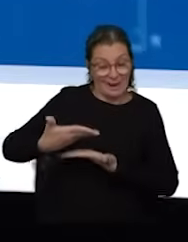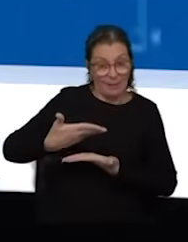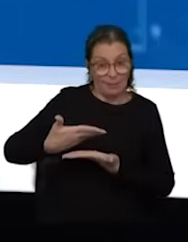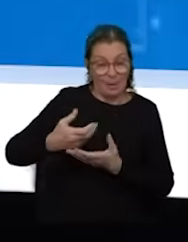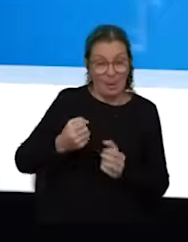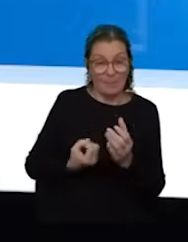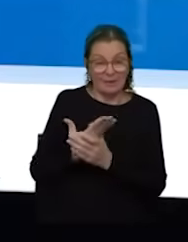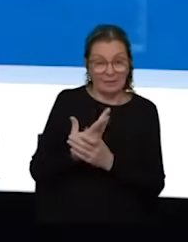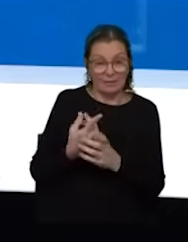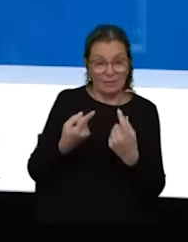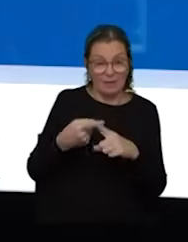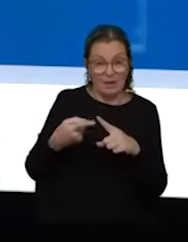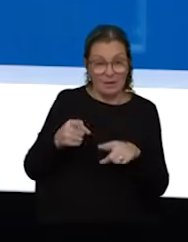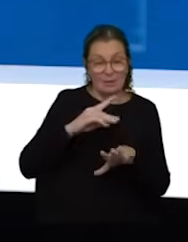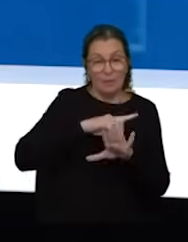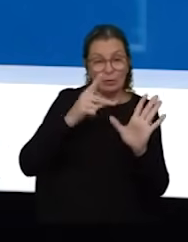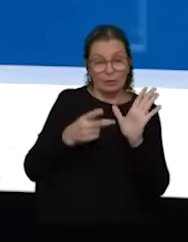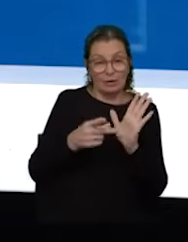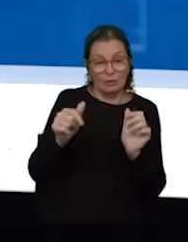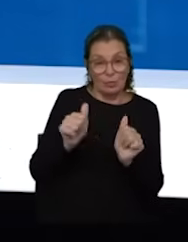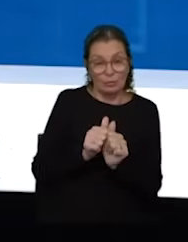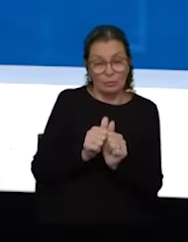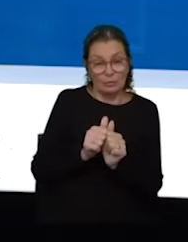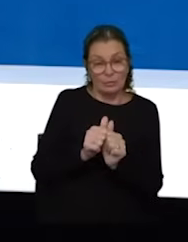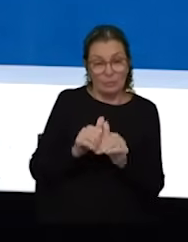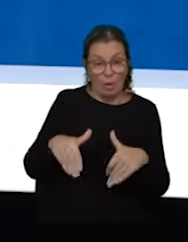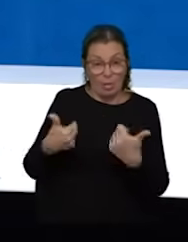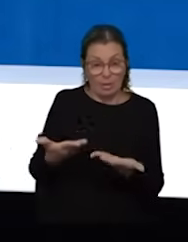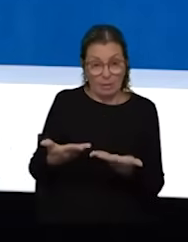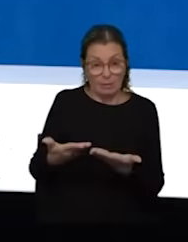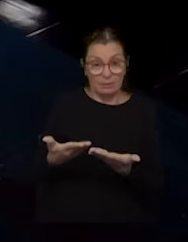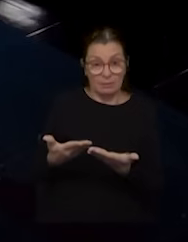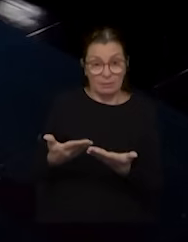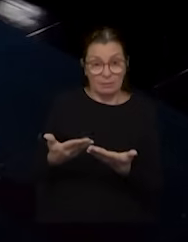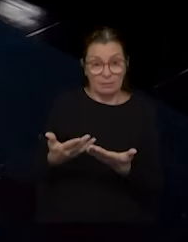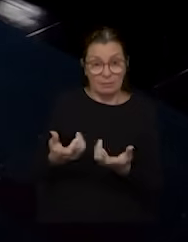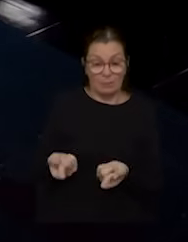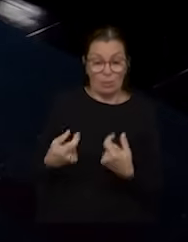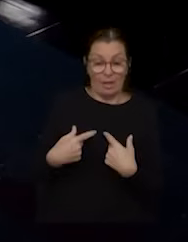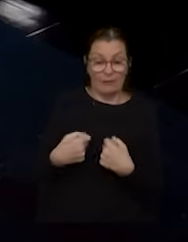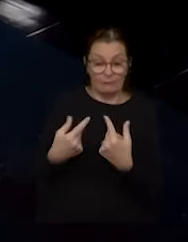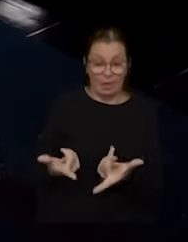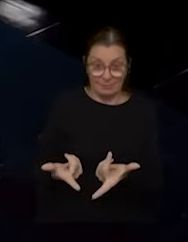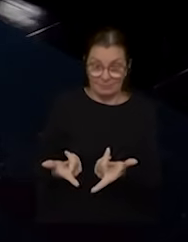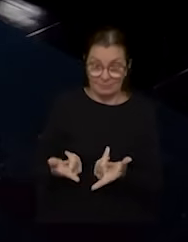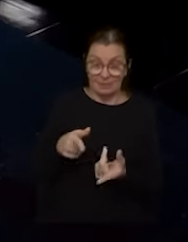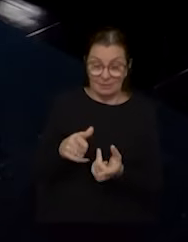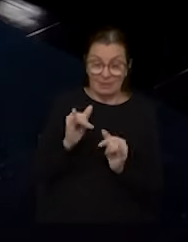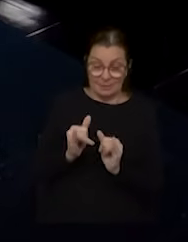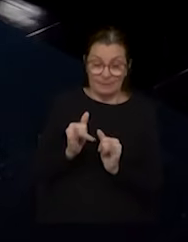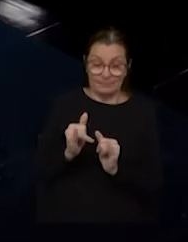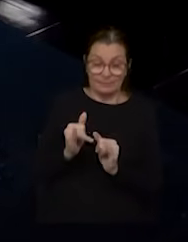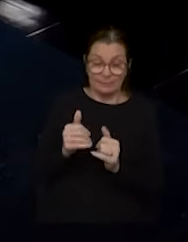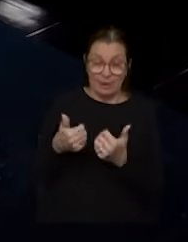aparecen varios proyectos juntos que hay favores ahí devolución de favores Yo creo que es un tomaa con Cabildo abierto esto